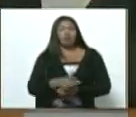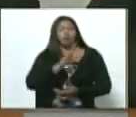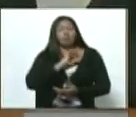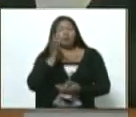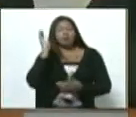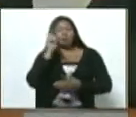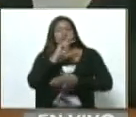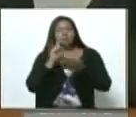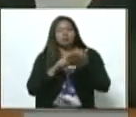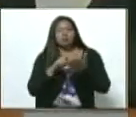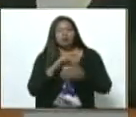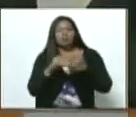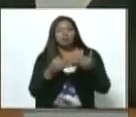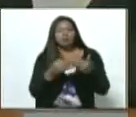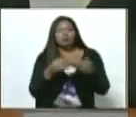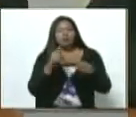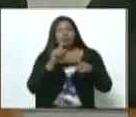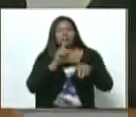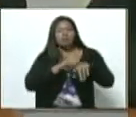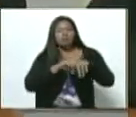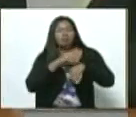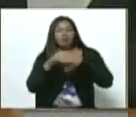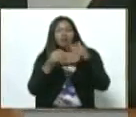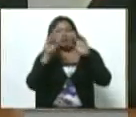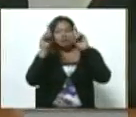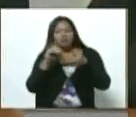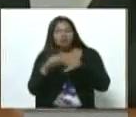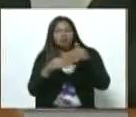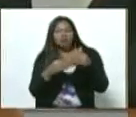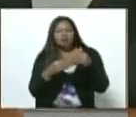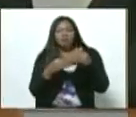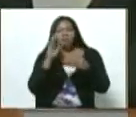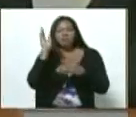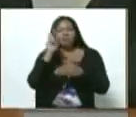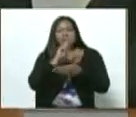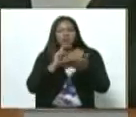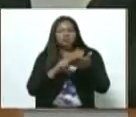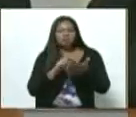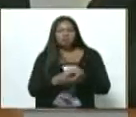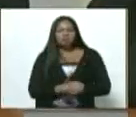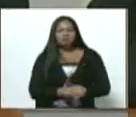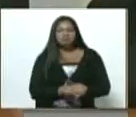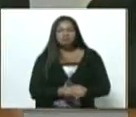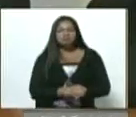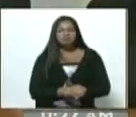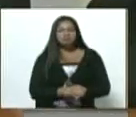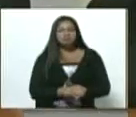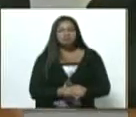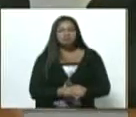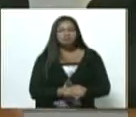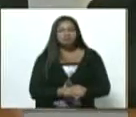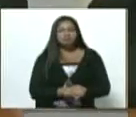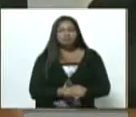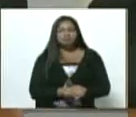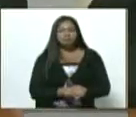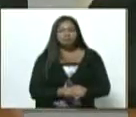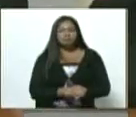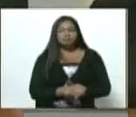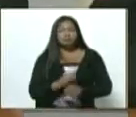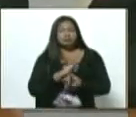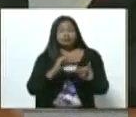pronuncie en el tiempo que decida la plenaria de la Asamblea Nacional. Ya podemos decir